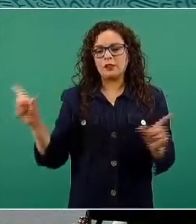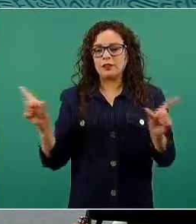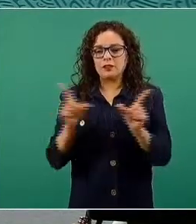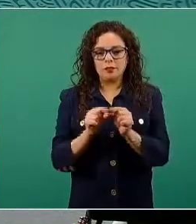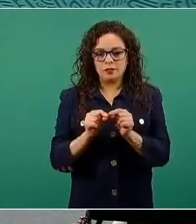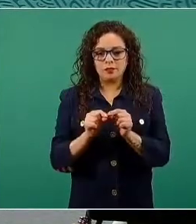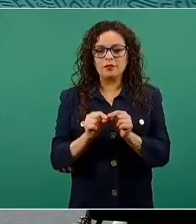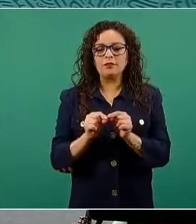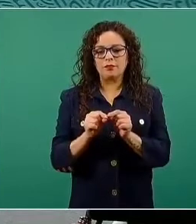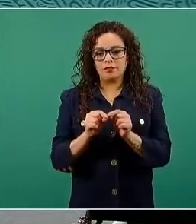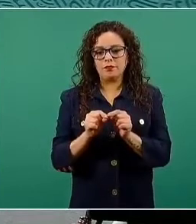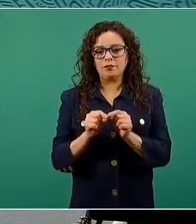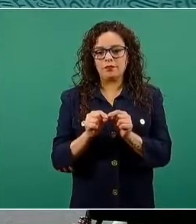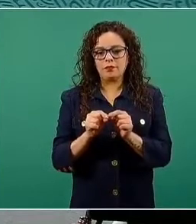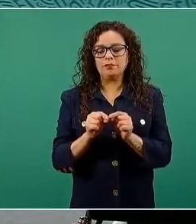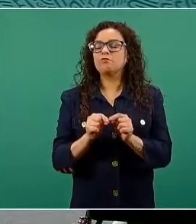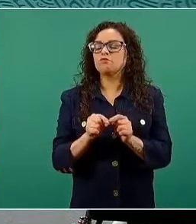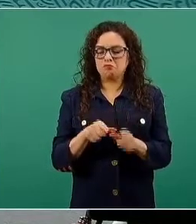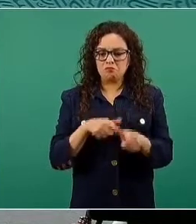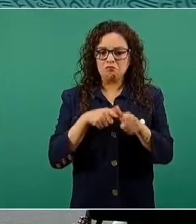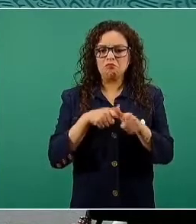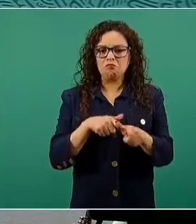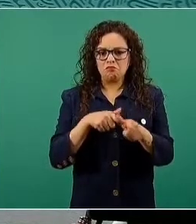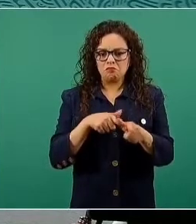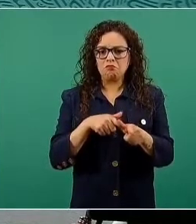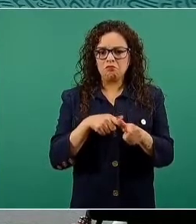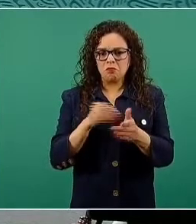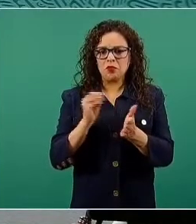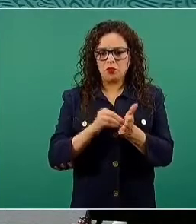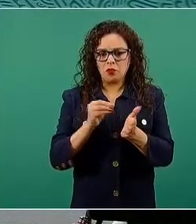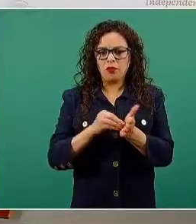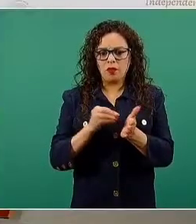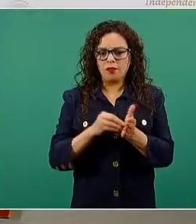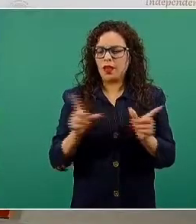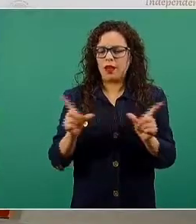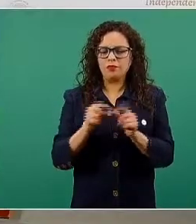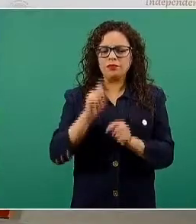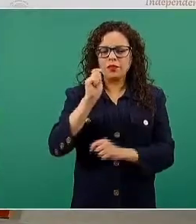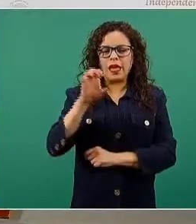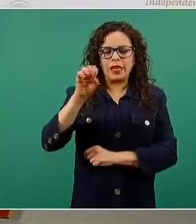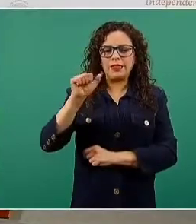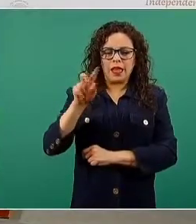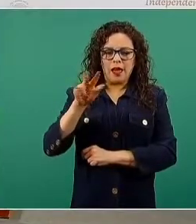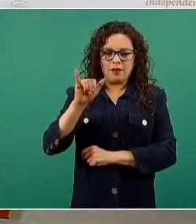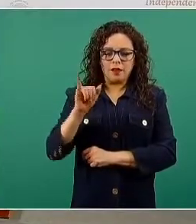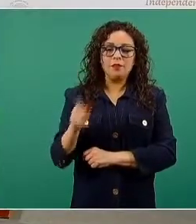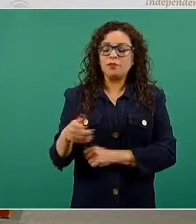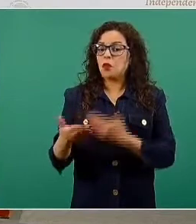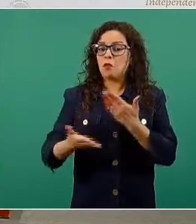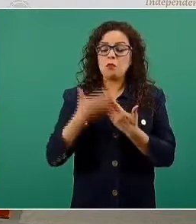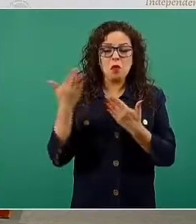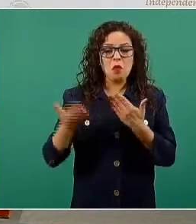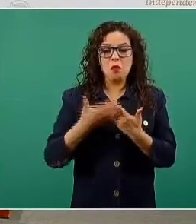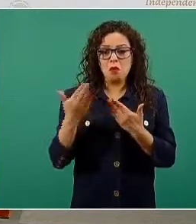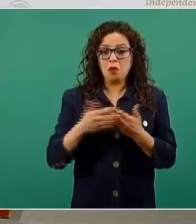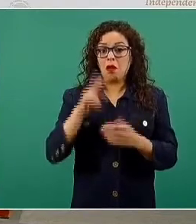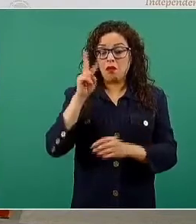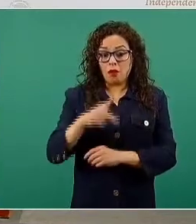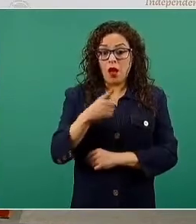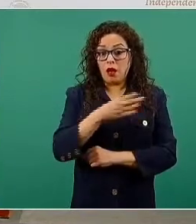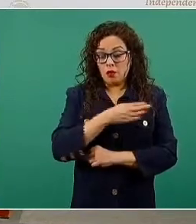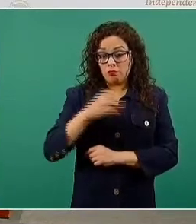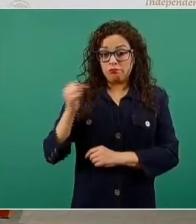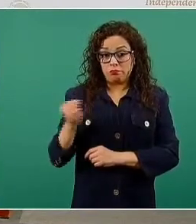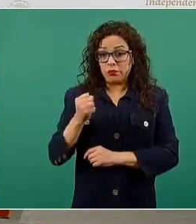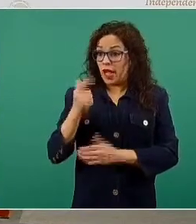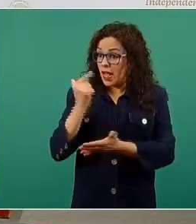reacciones secundarias, siguen muy estables y muy escasos. Afortunadamente no hemos tenido ningún evento de